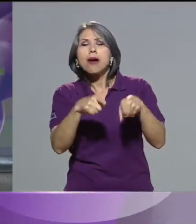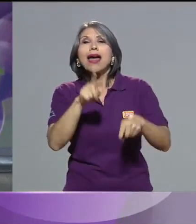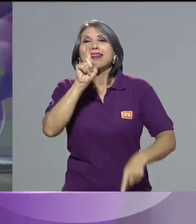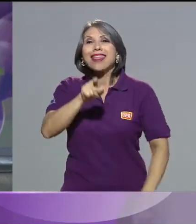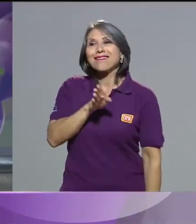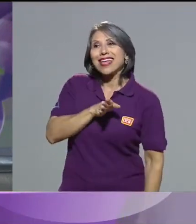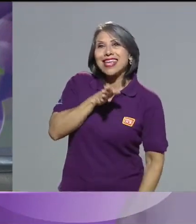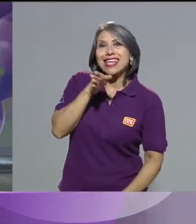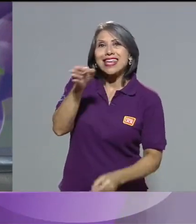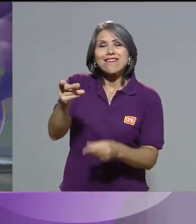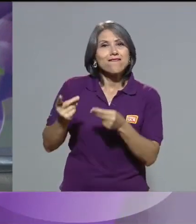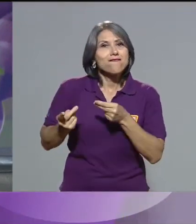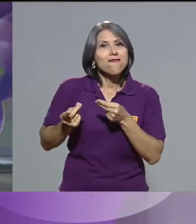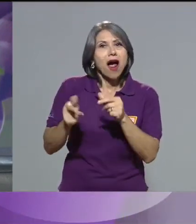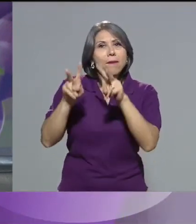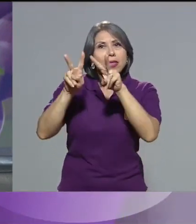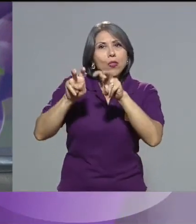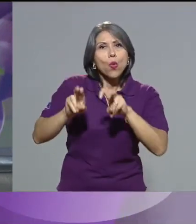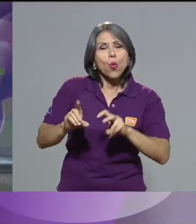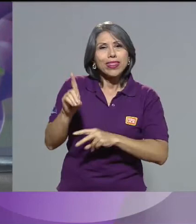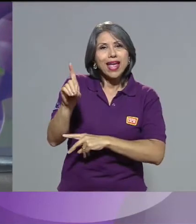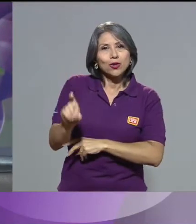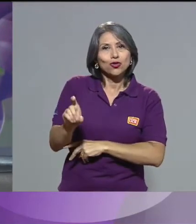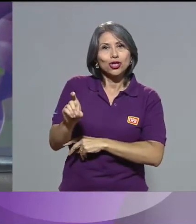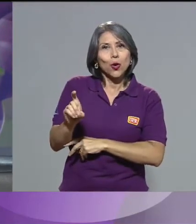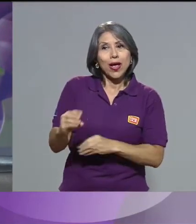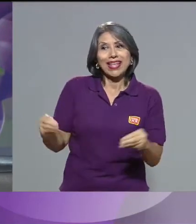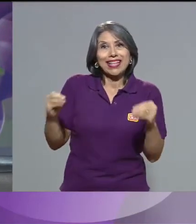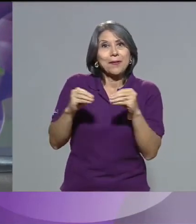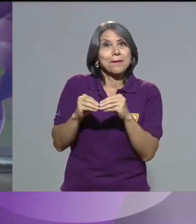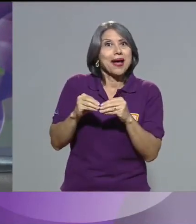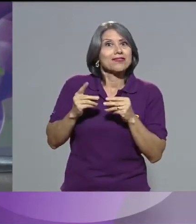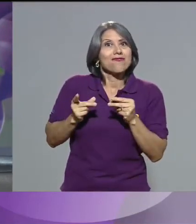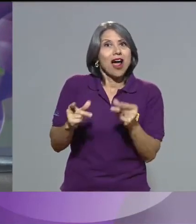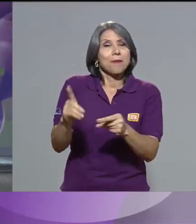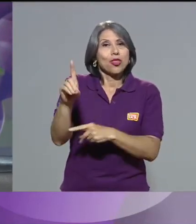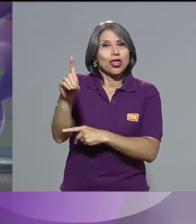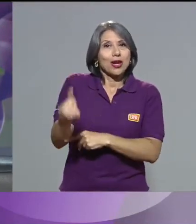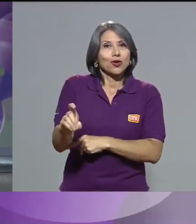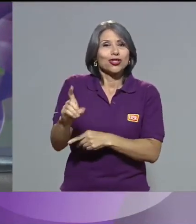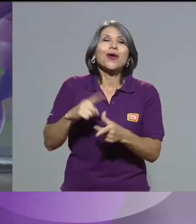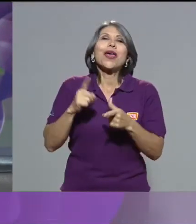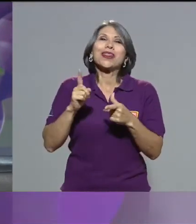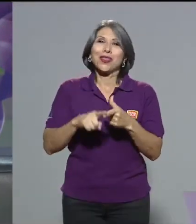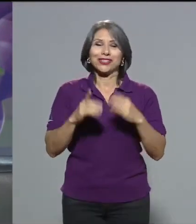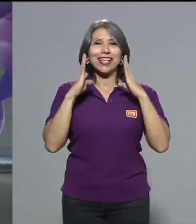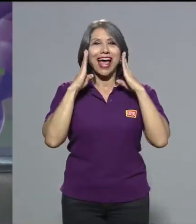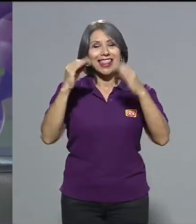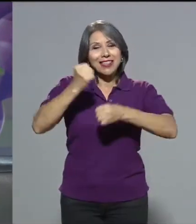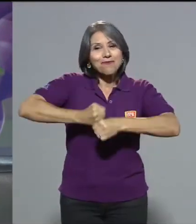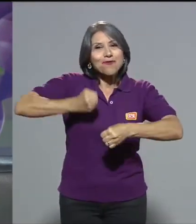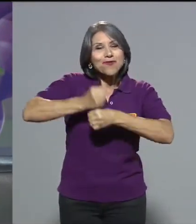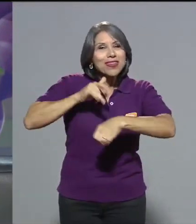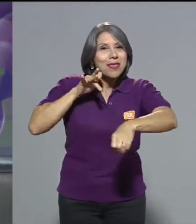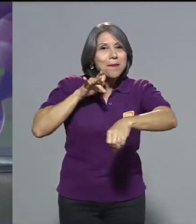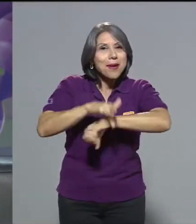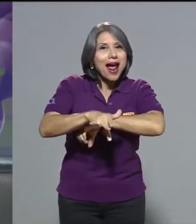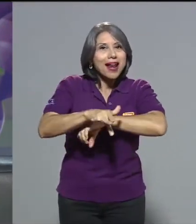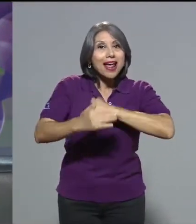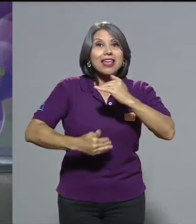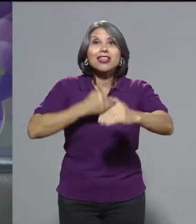más rápido se le dé el diagnóstico, entonces la intervención va a ser temprana y definitivamente la inclusión exitosa va